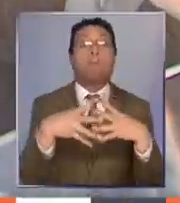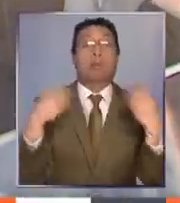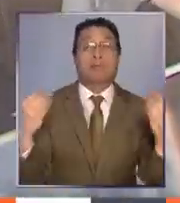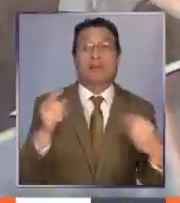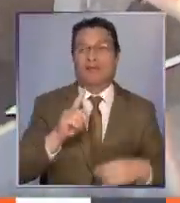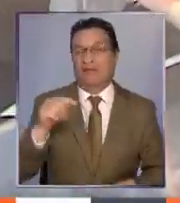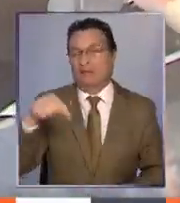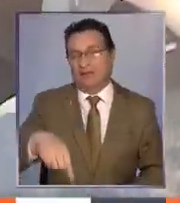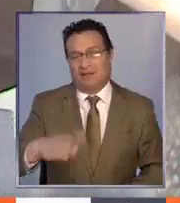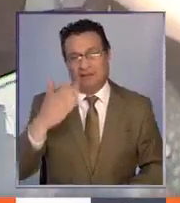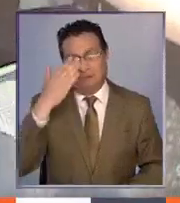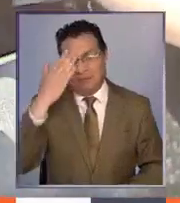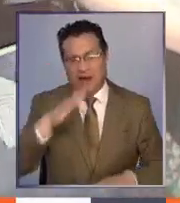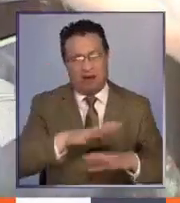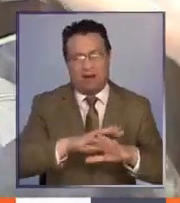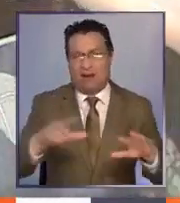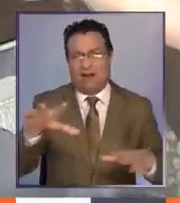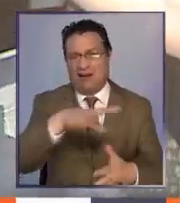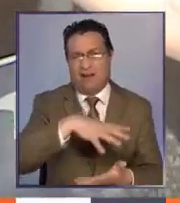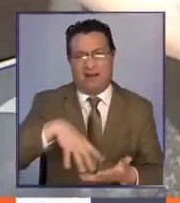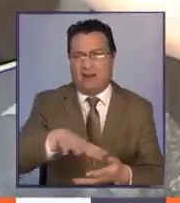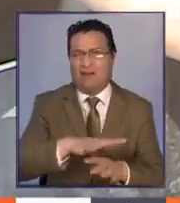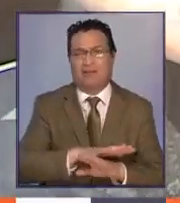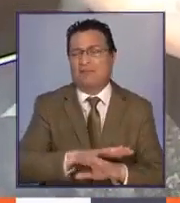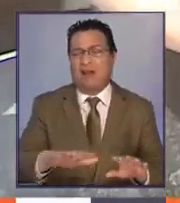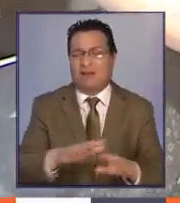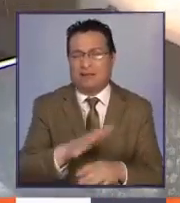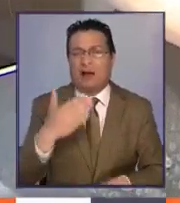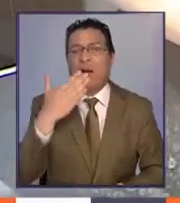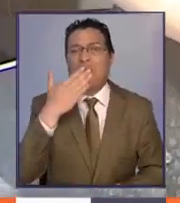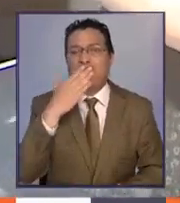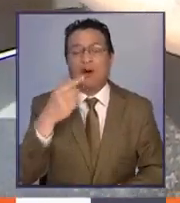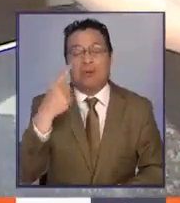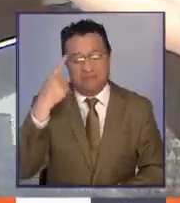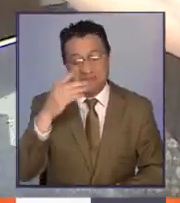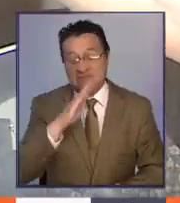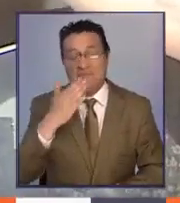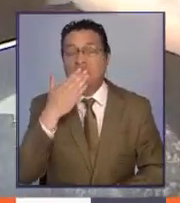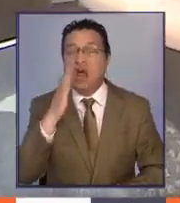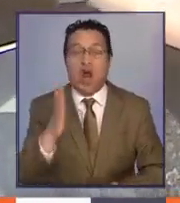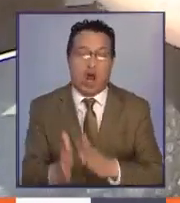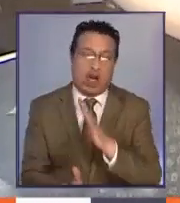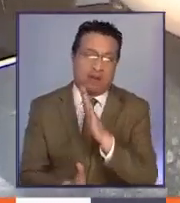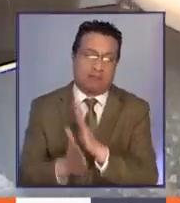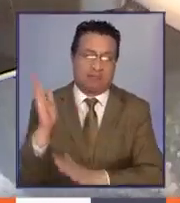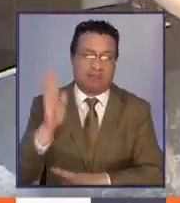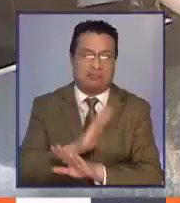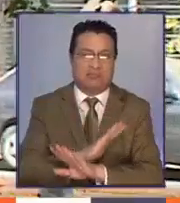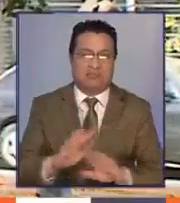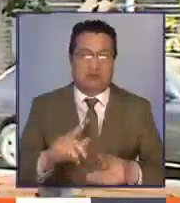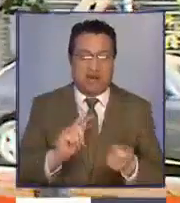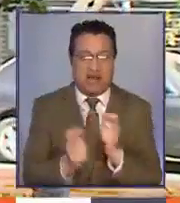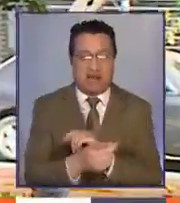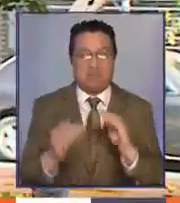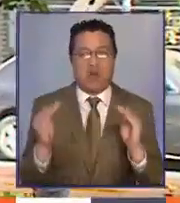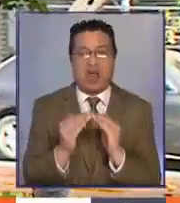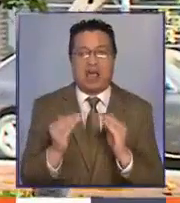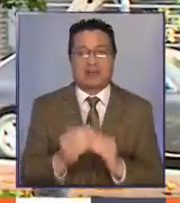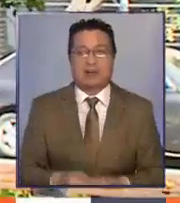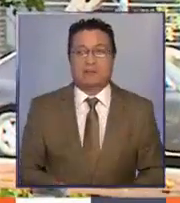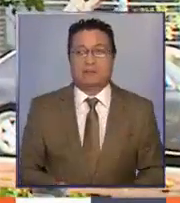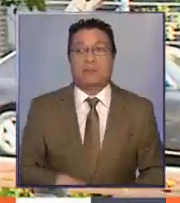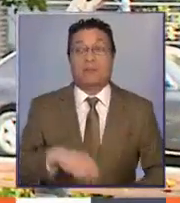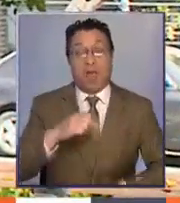barrio, ya no es lo mismo que antes. Así que creo que fue una buena decisión hace tiempo planear este cambio de casa. Quien por